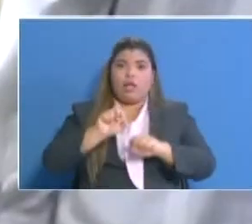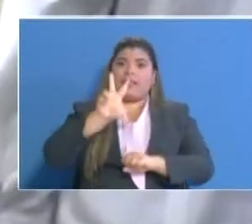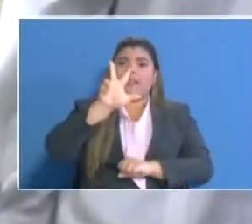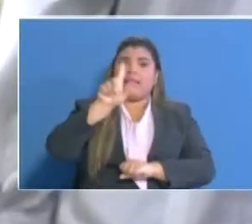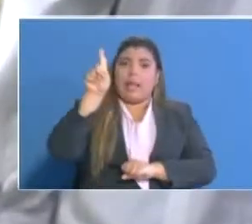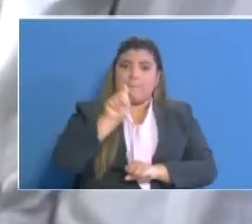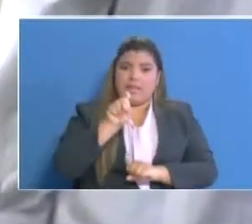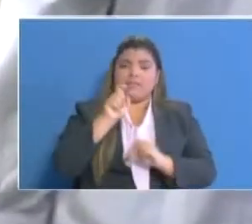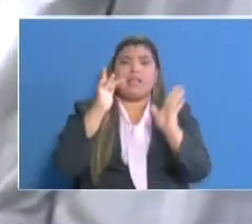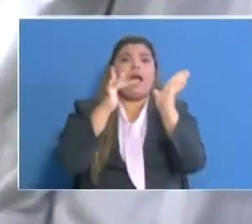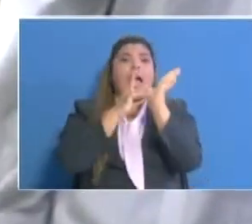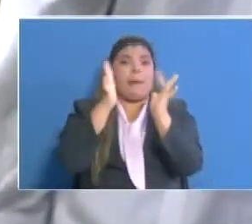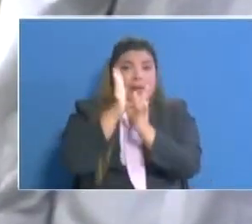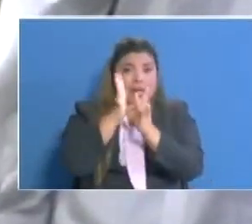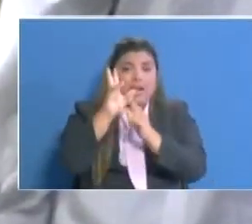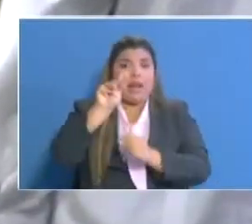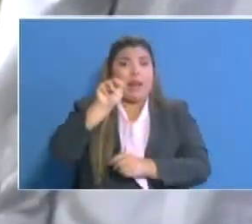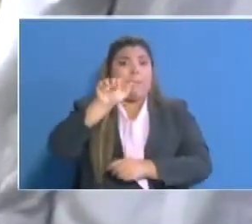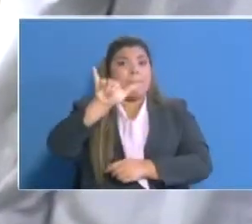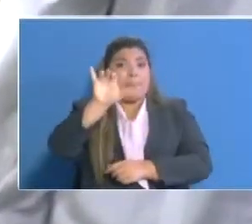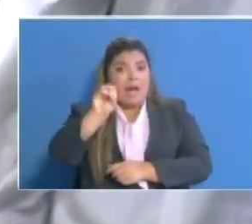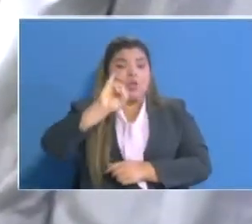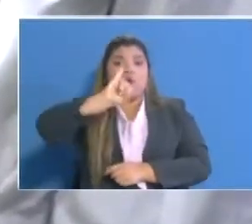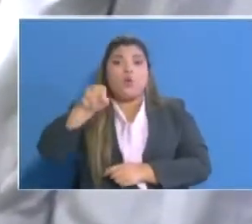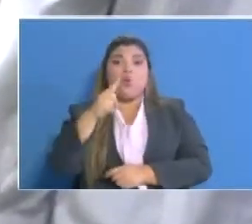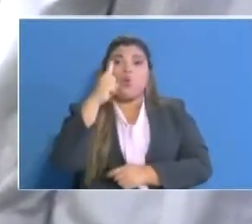Abril, mayo, junio.